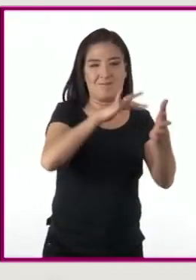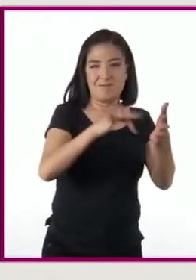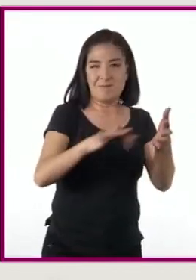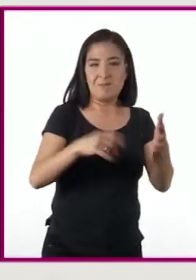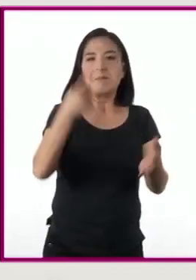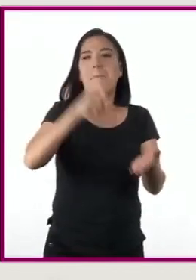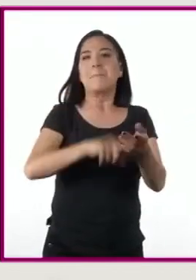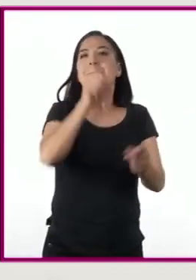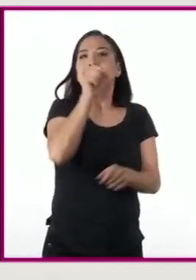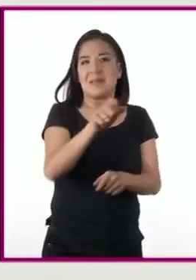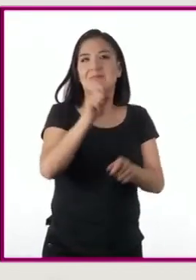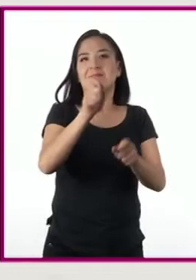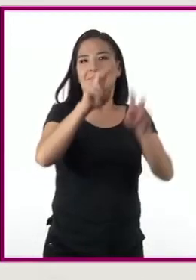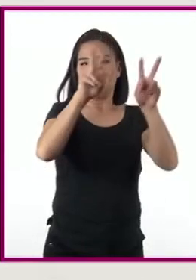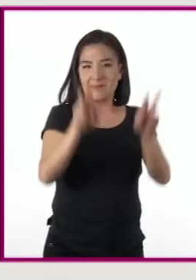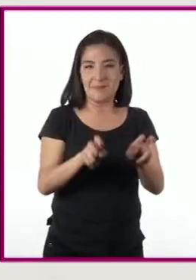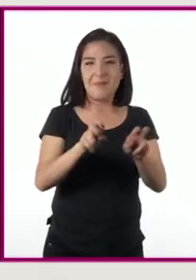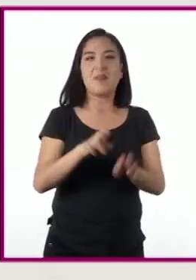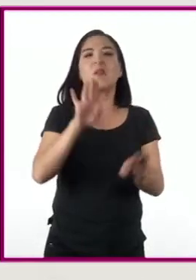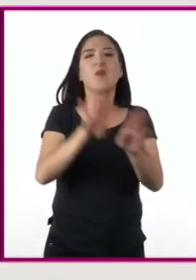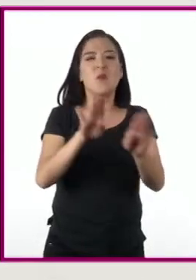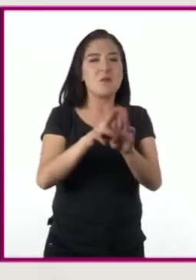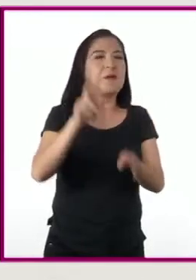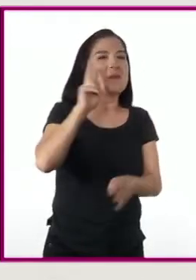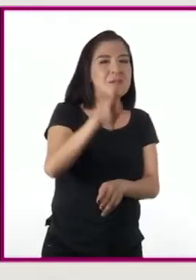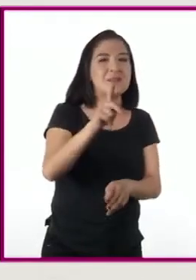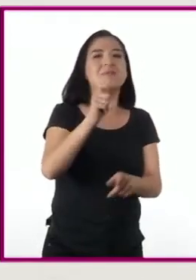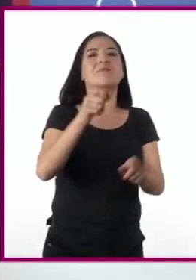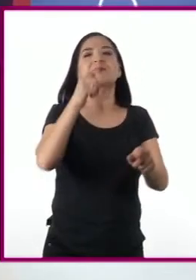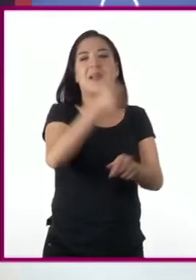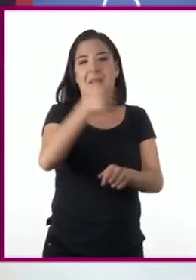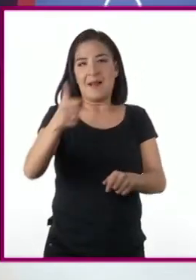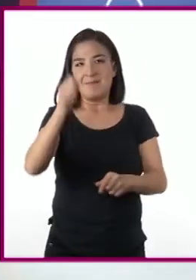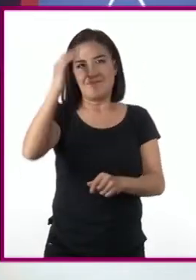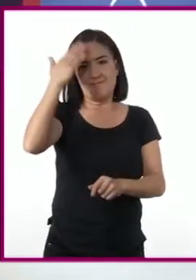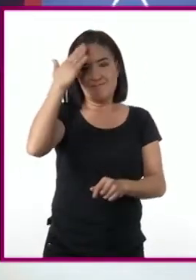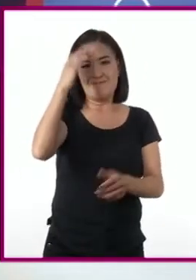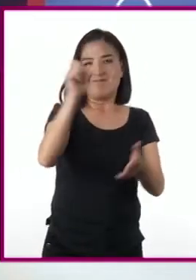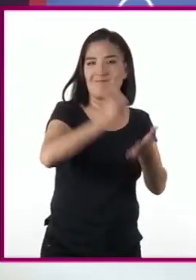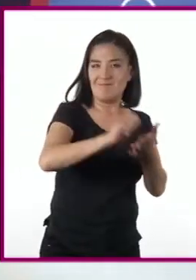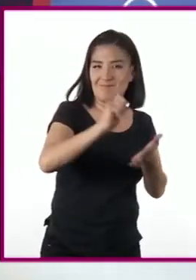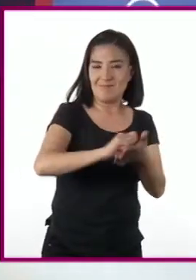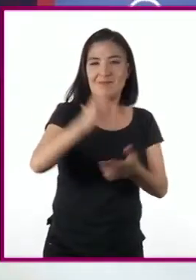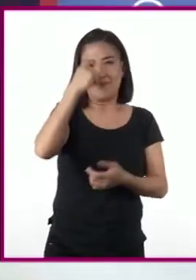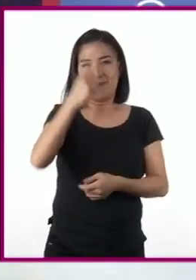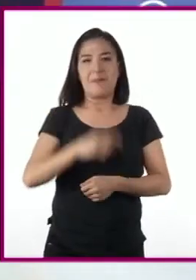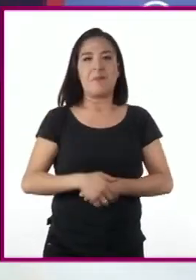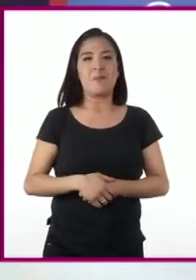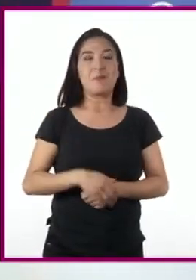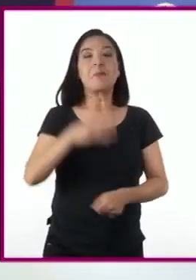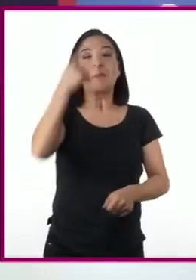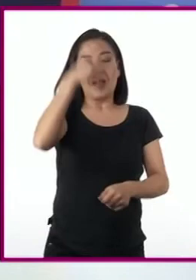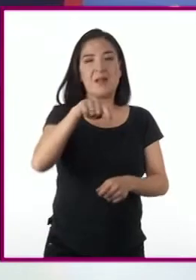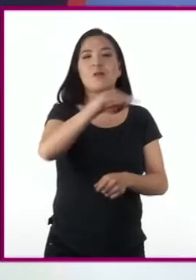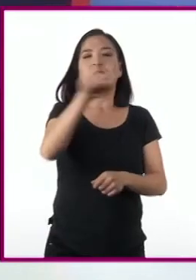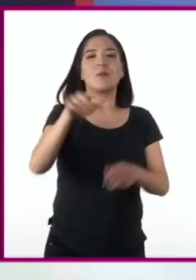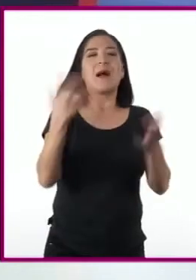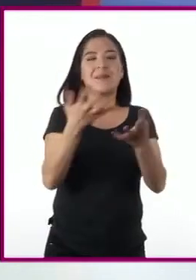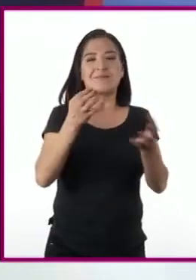el mismo tema e identificar cada rubro por autor. Para practicar ahora, realizaremos un ejercicio